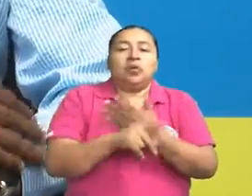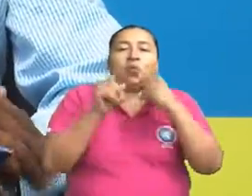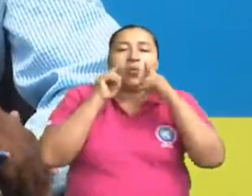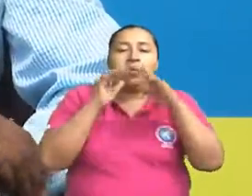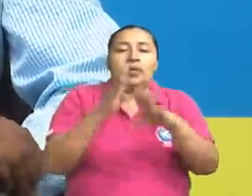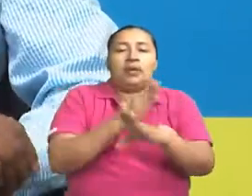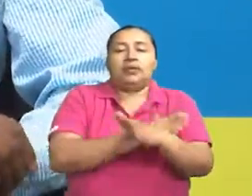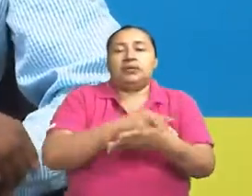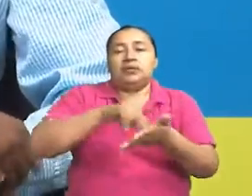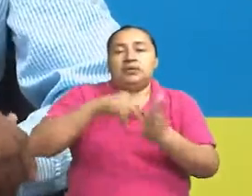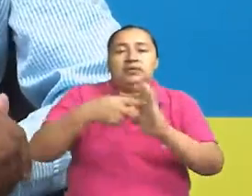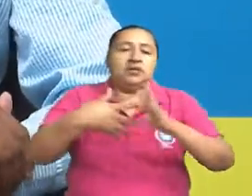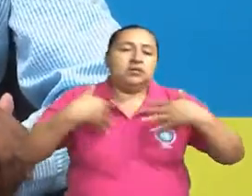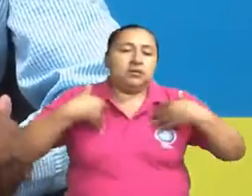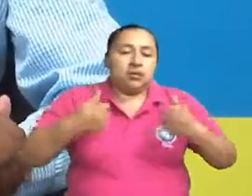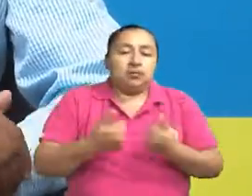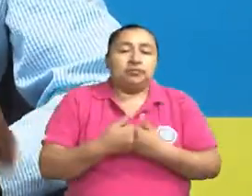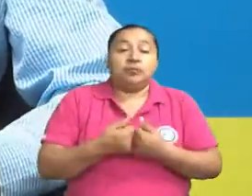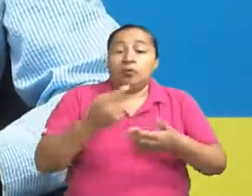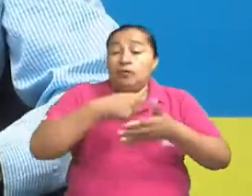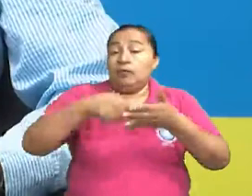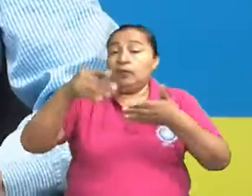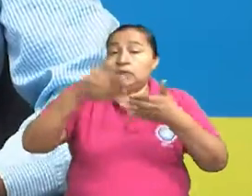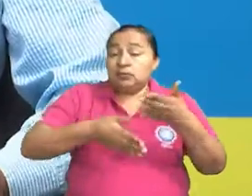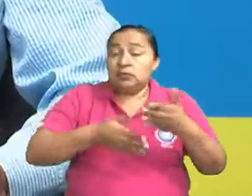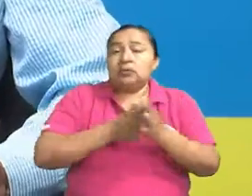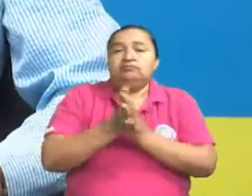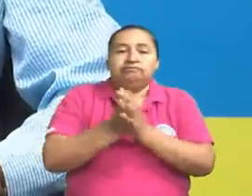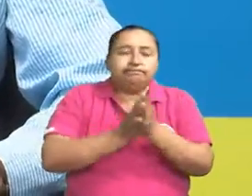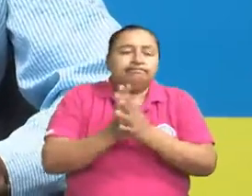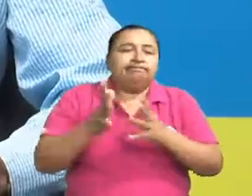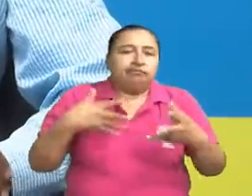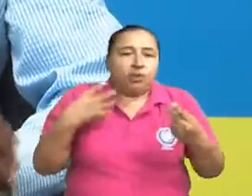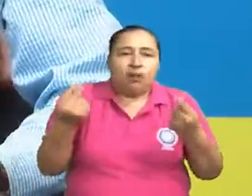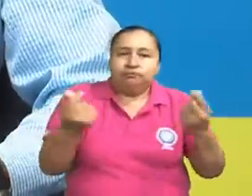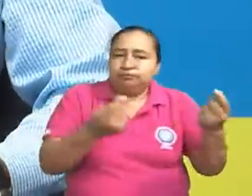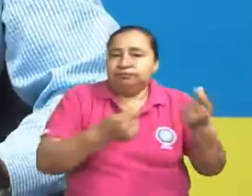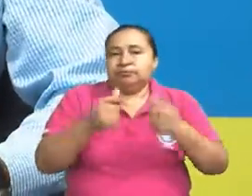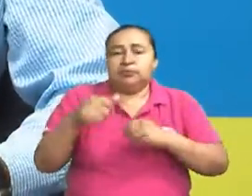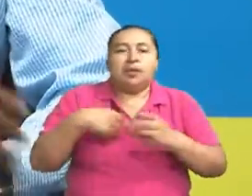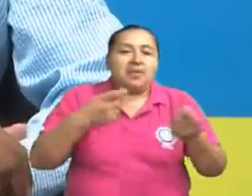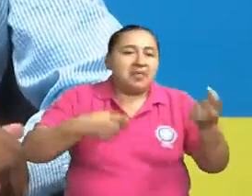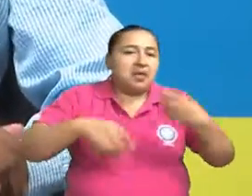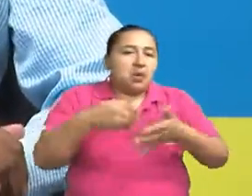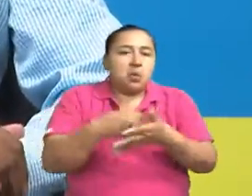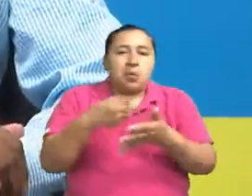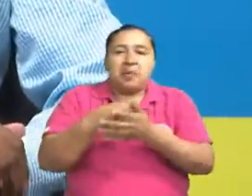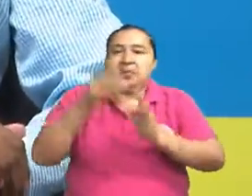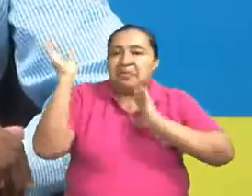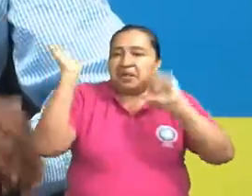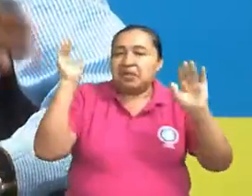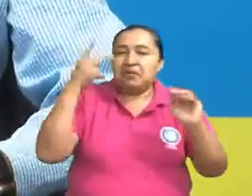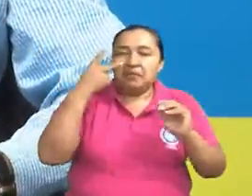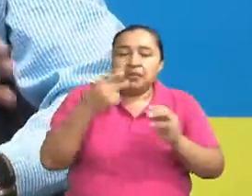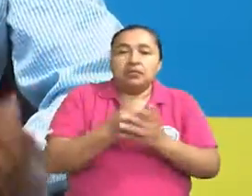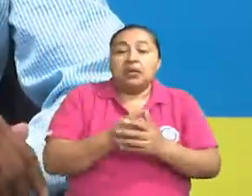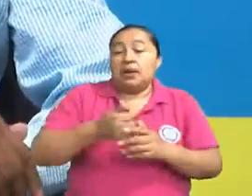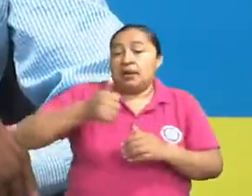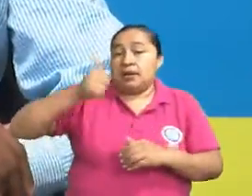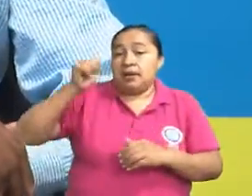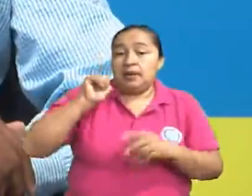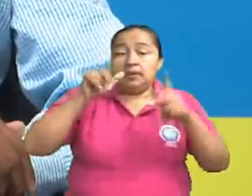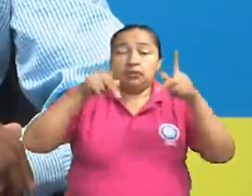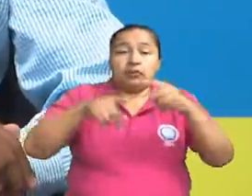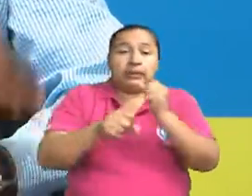semana cargado de mucha energía, de mucho movimiento en el comercio. Ya el día de ayer